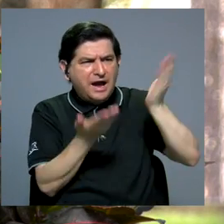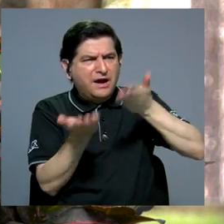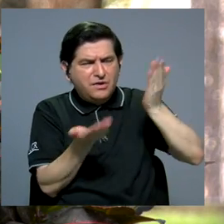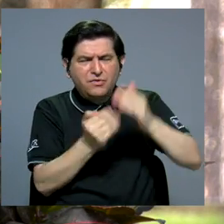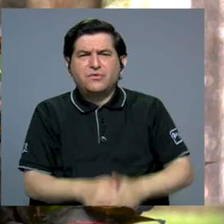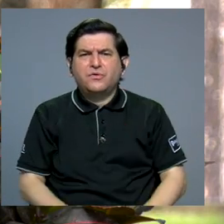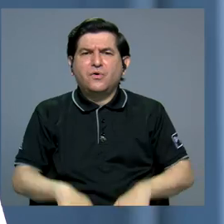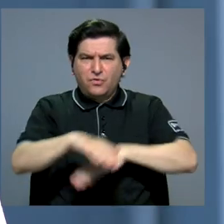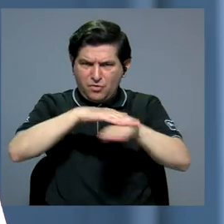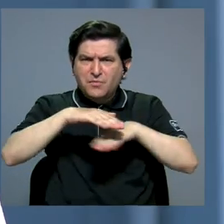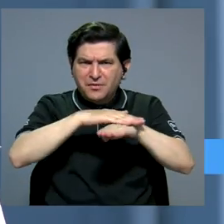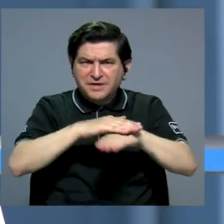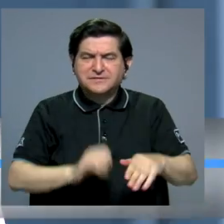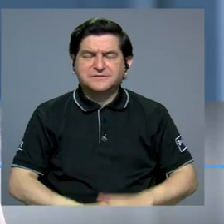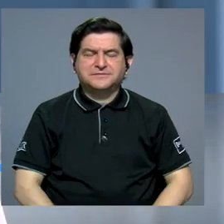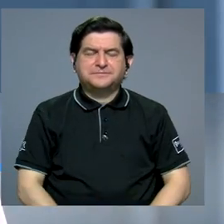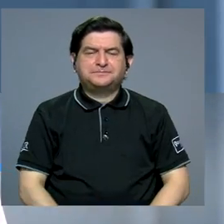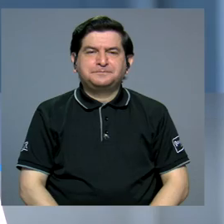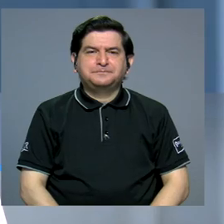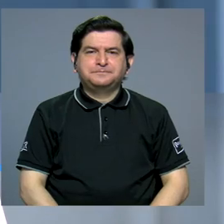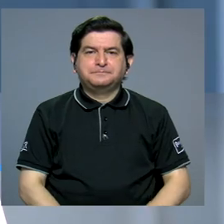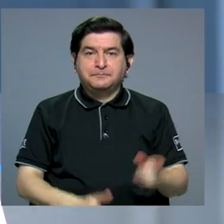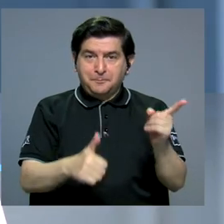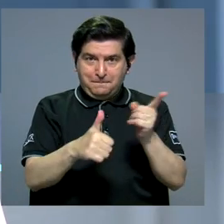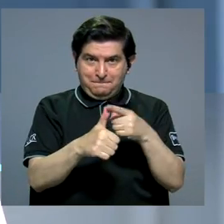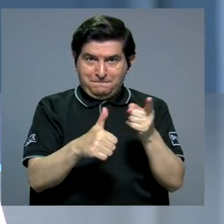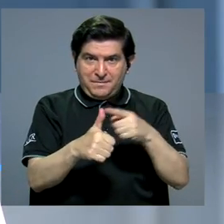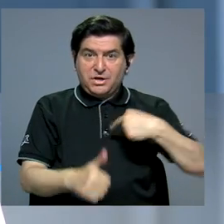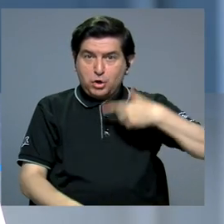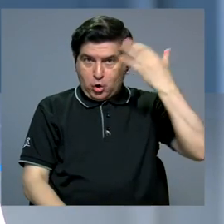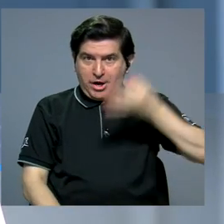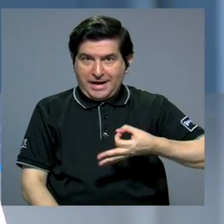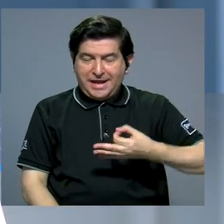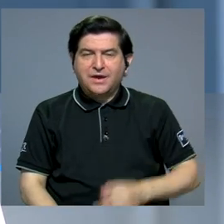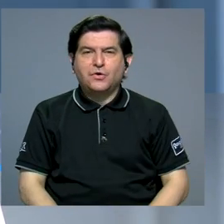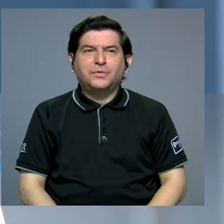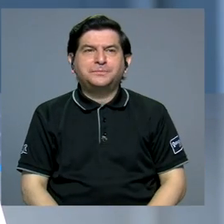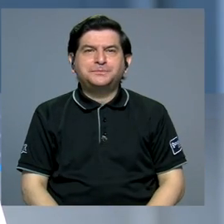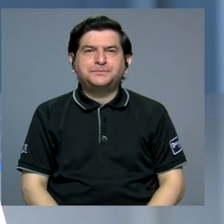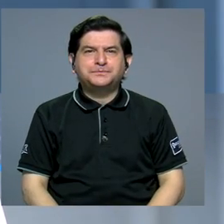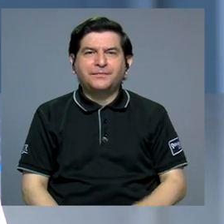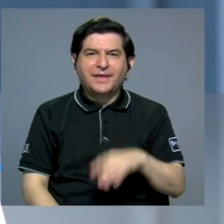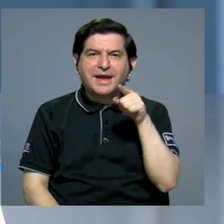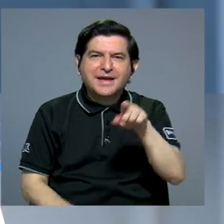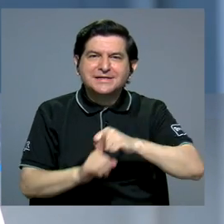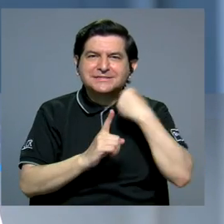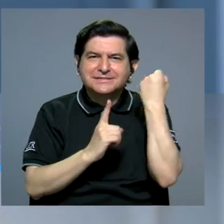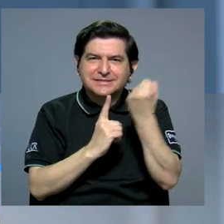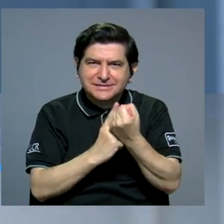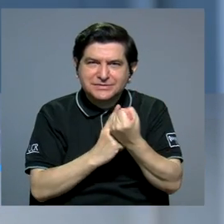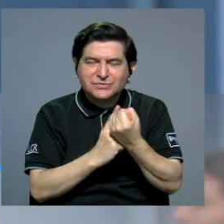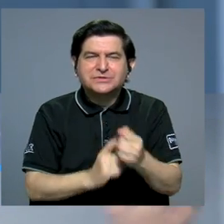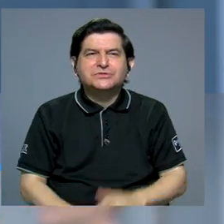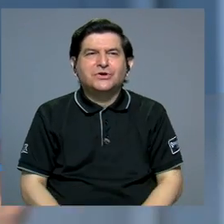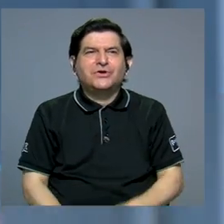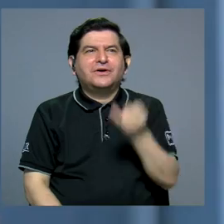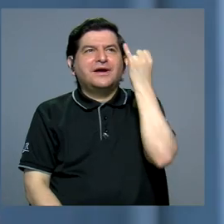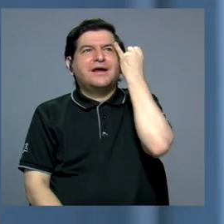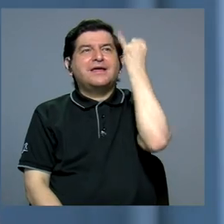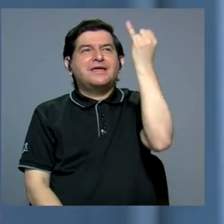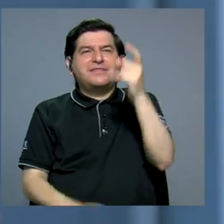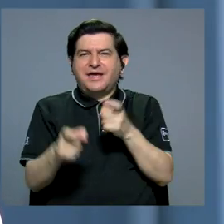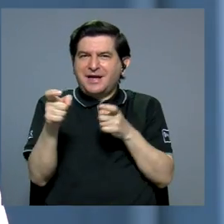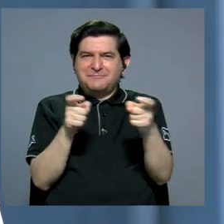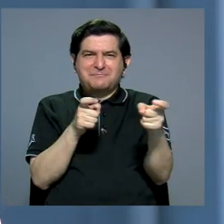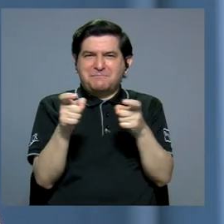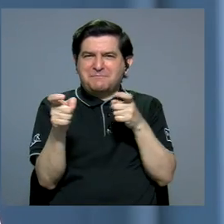agroexportadora, agrícola de base? Bueno, en primer lugar, a mí me parece que eso es una idea que